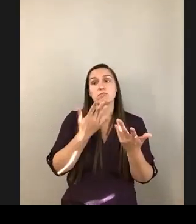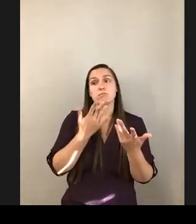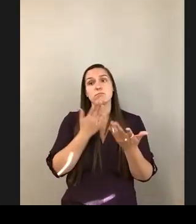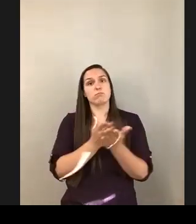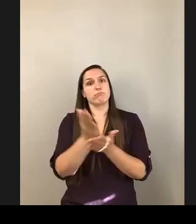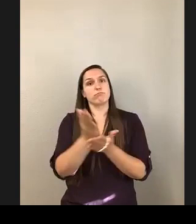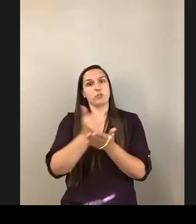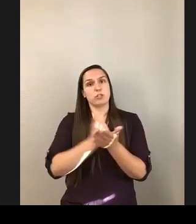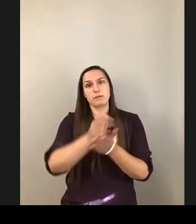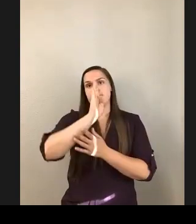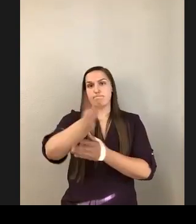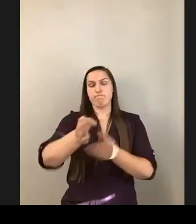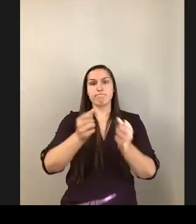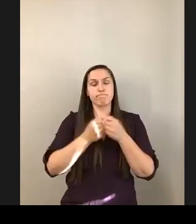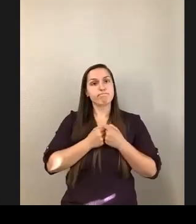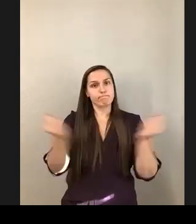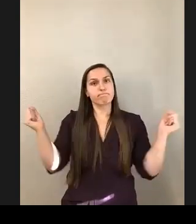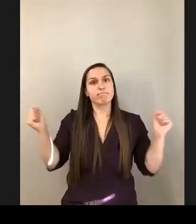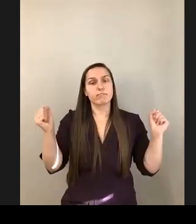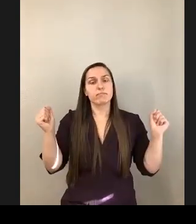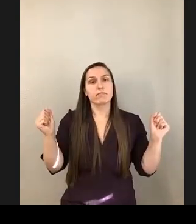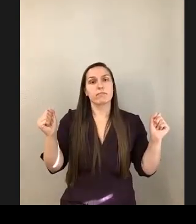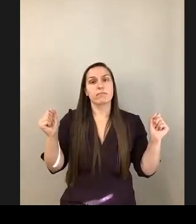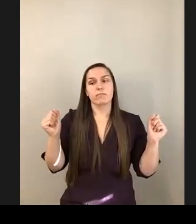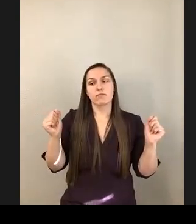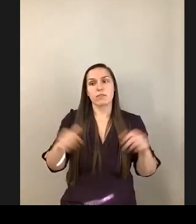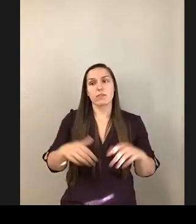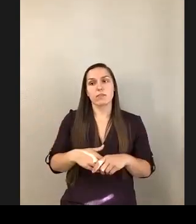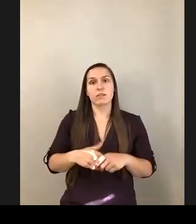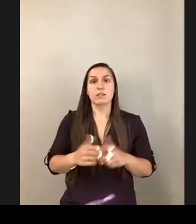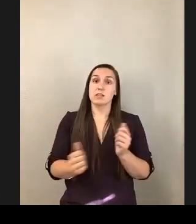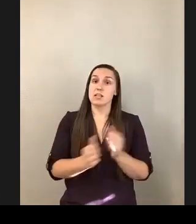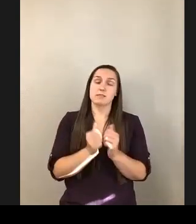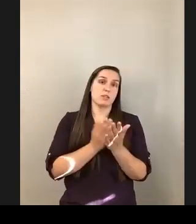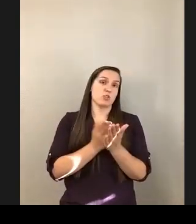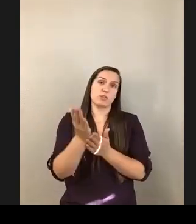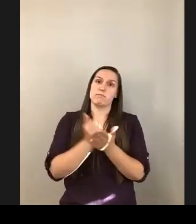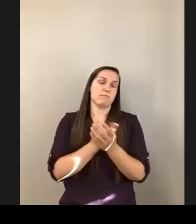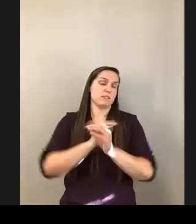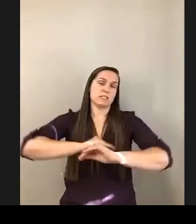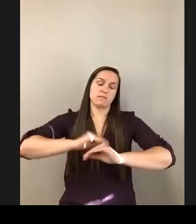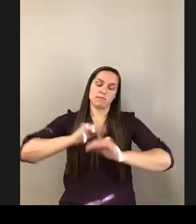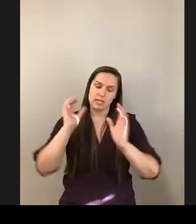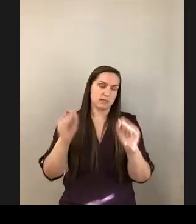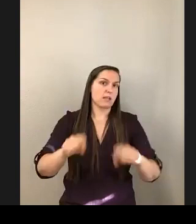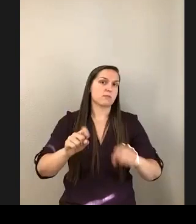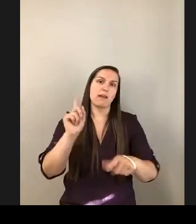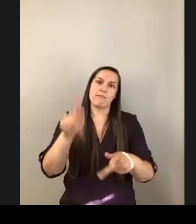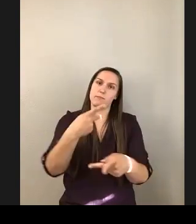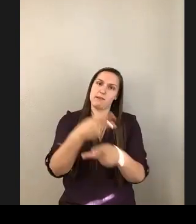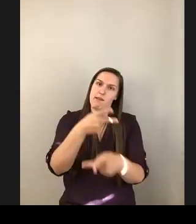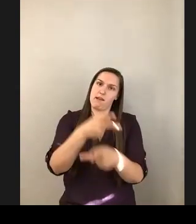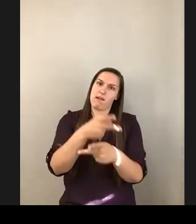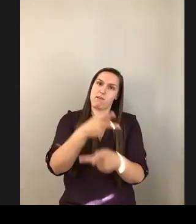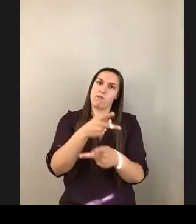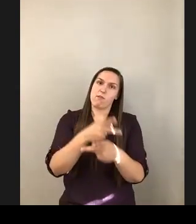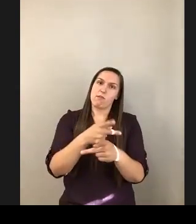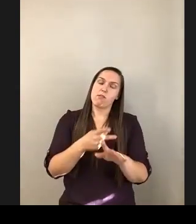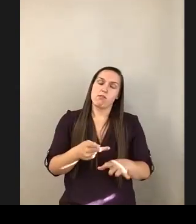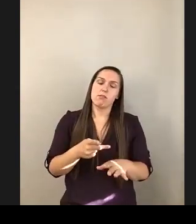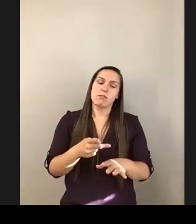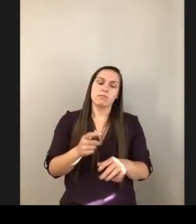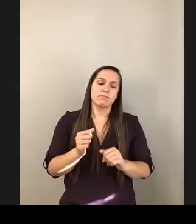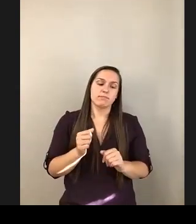a favor de la transparencia lo más posible y yo creo que tenemos que tener